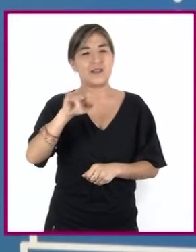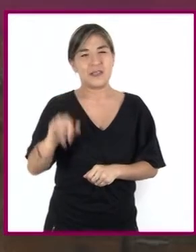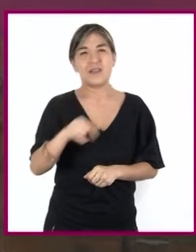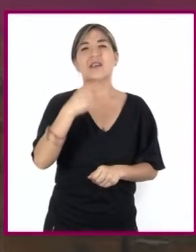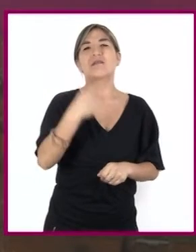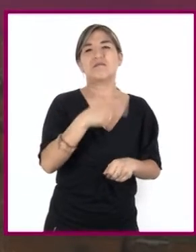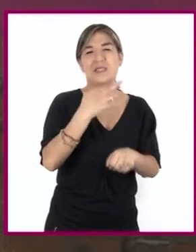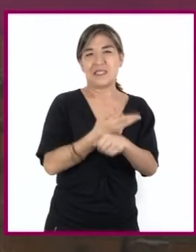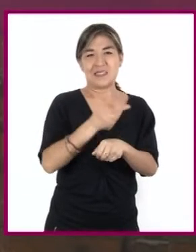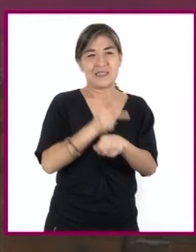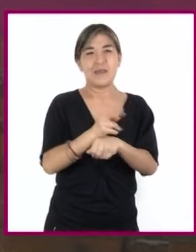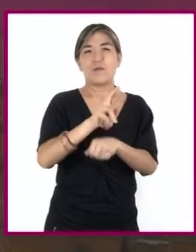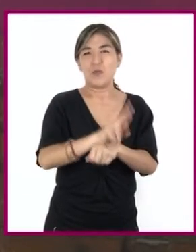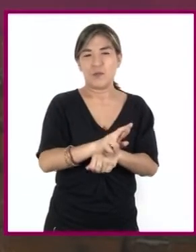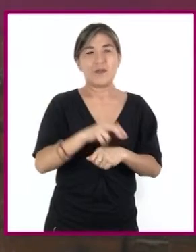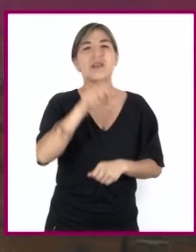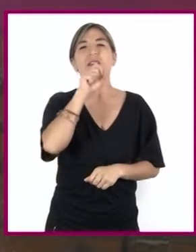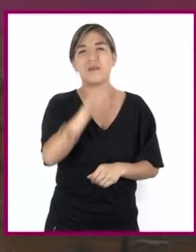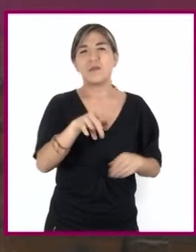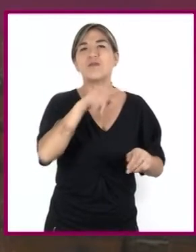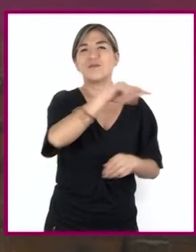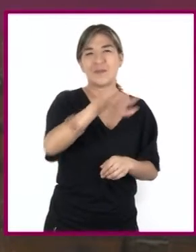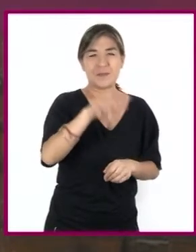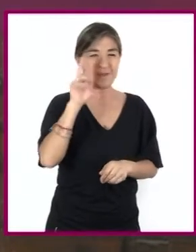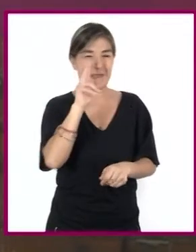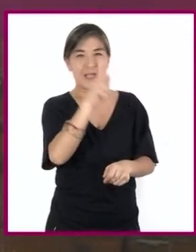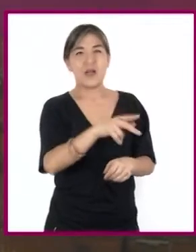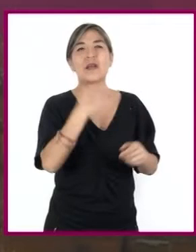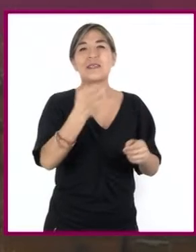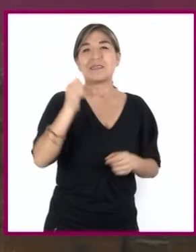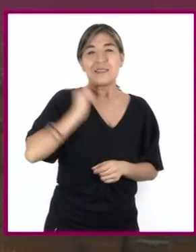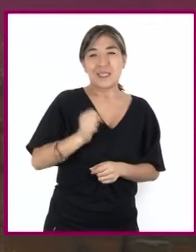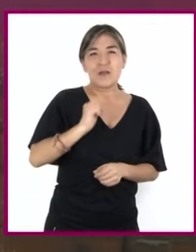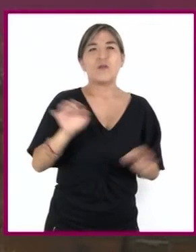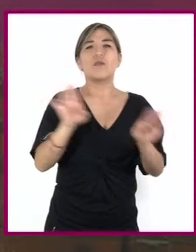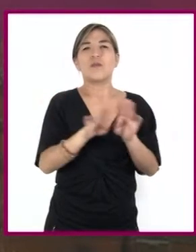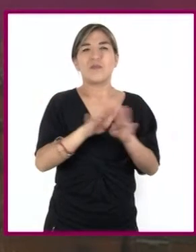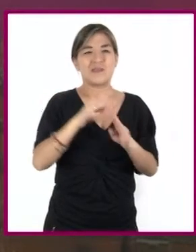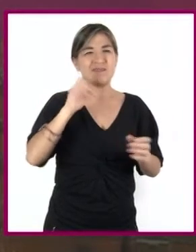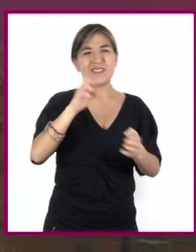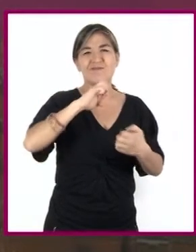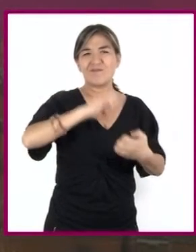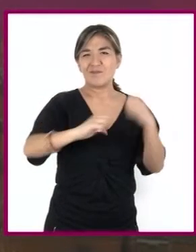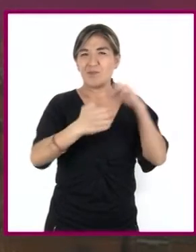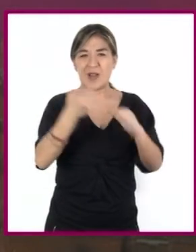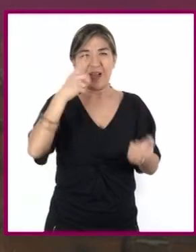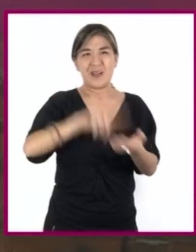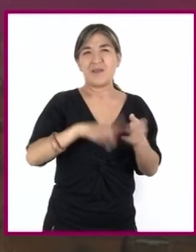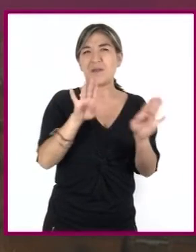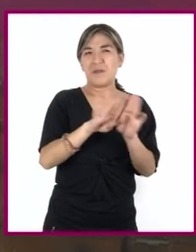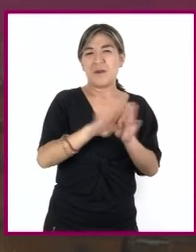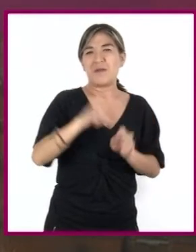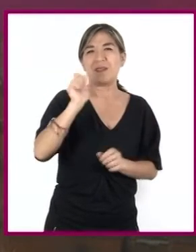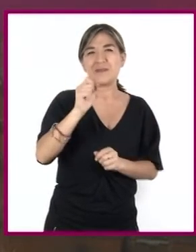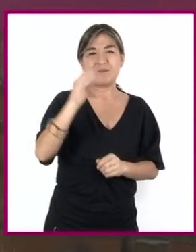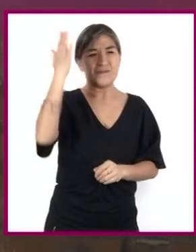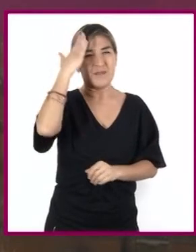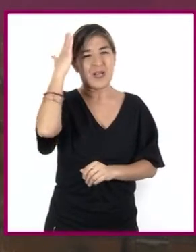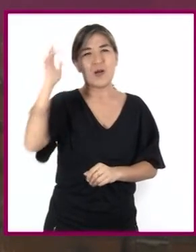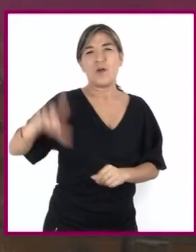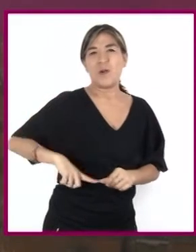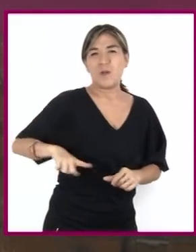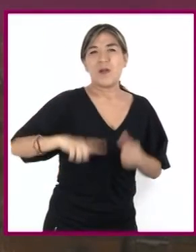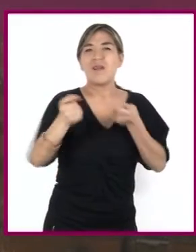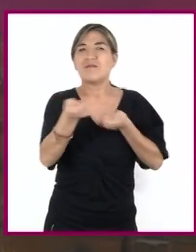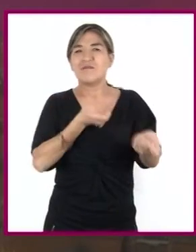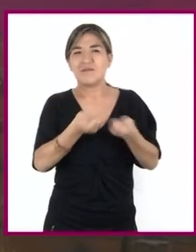Dominicana. Como se habrán dado cuenta, al comenzar el siglo, la rivalidad entre las potencias había aumentado por afianzar el control de